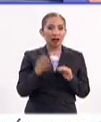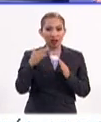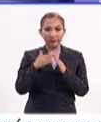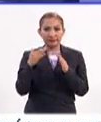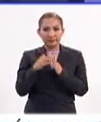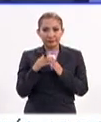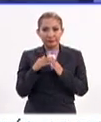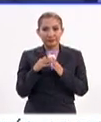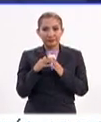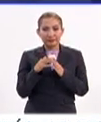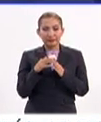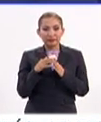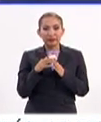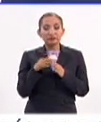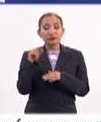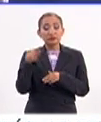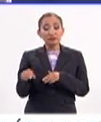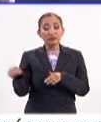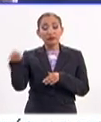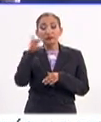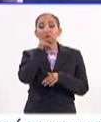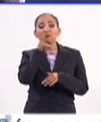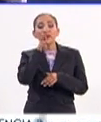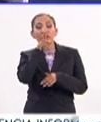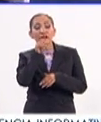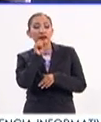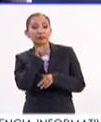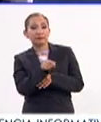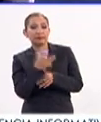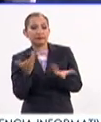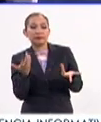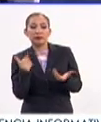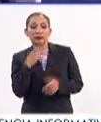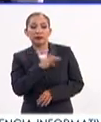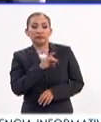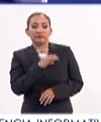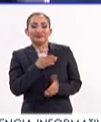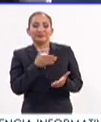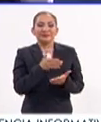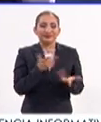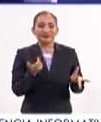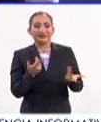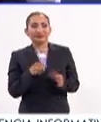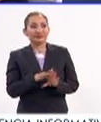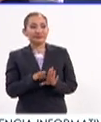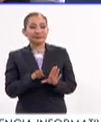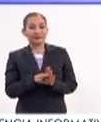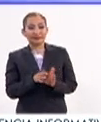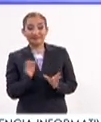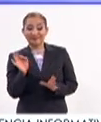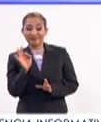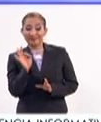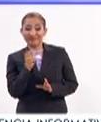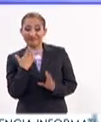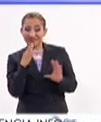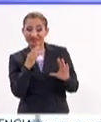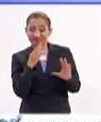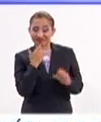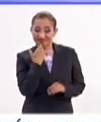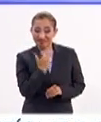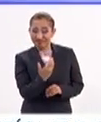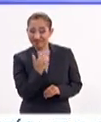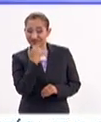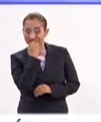casa. Y es cuando los padres pues también les entra un poquito de miedo, ¿no? Porque dicen, bueno, a lo mejor no le enseñé